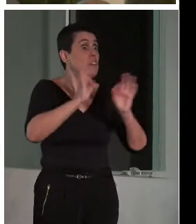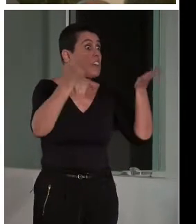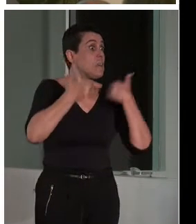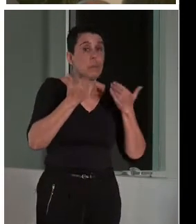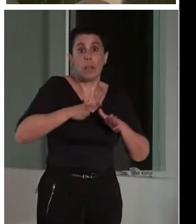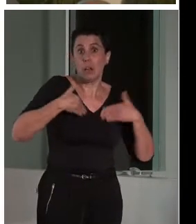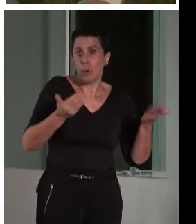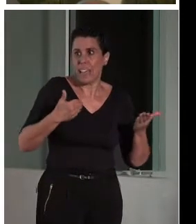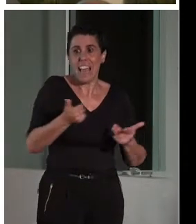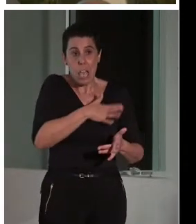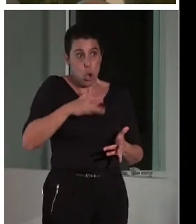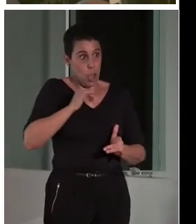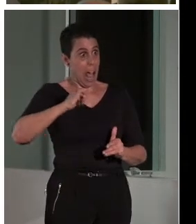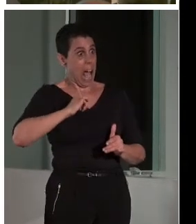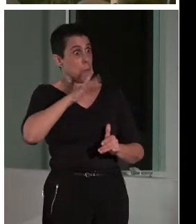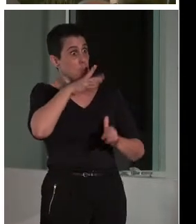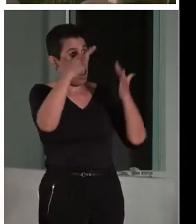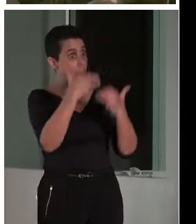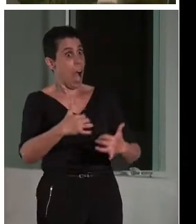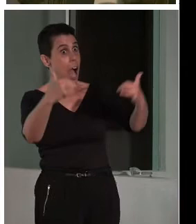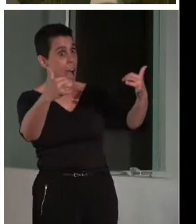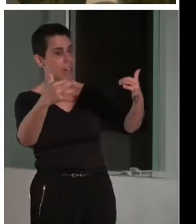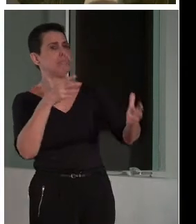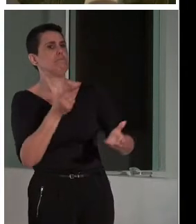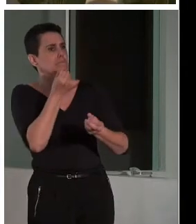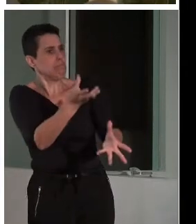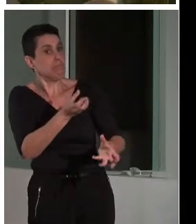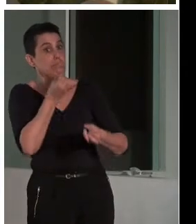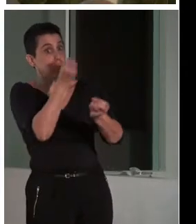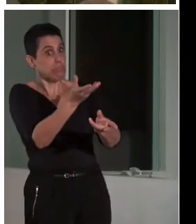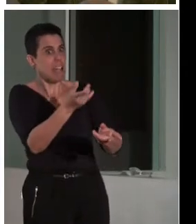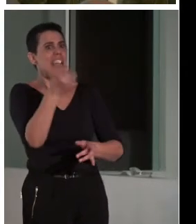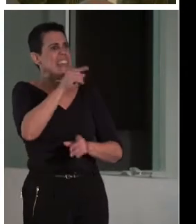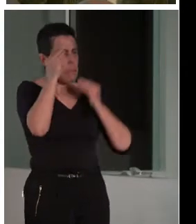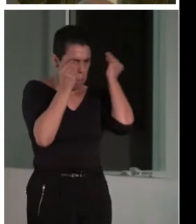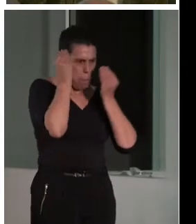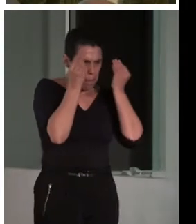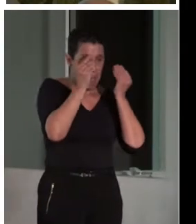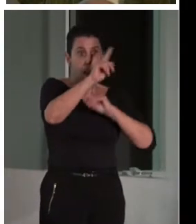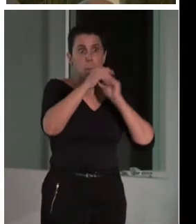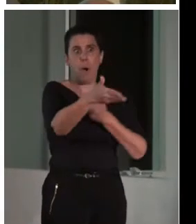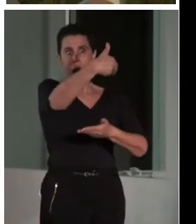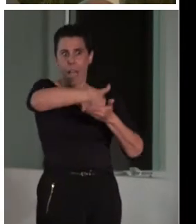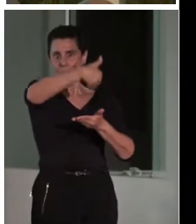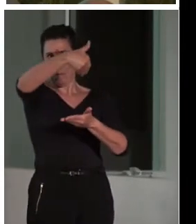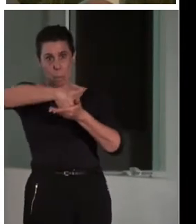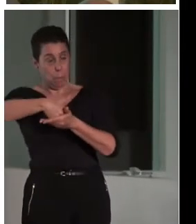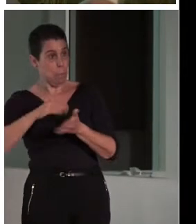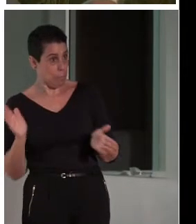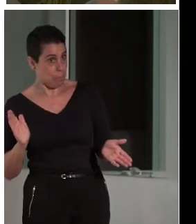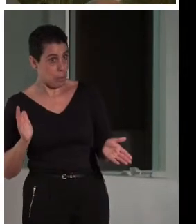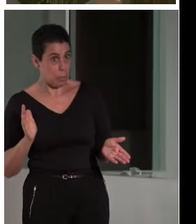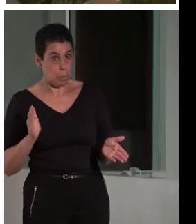a la vez es para que era una buena oportunidad y para que también vayáis pensando y no os propongáis porque eso es parte de